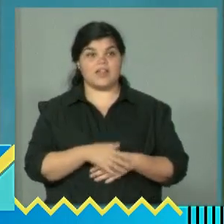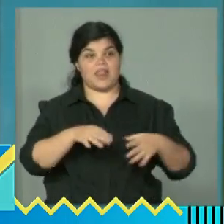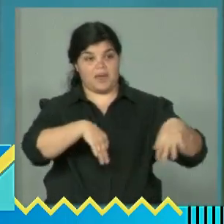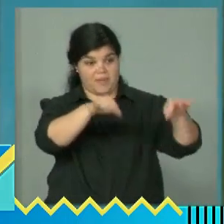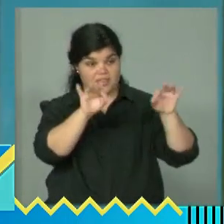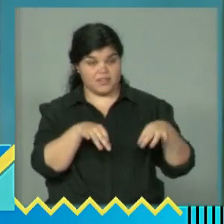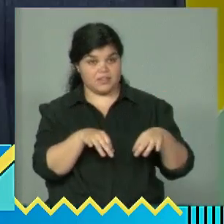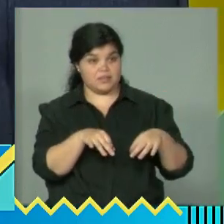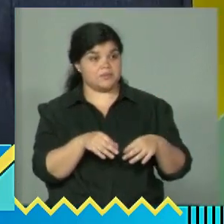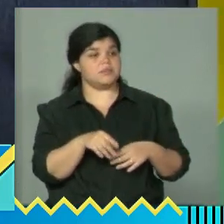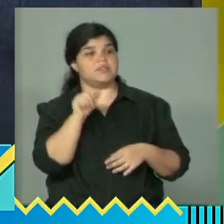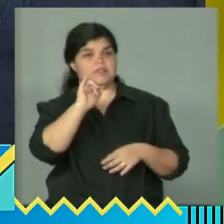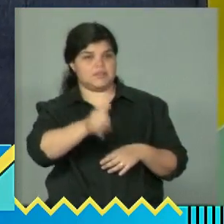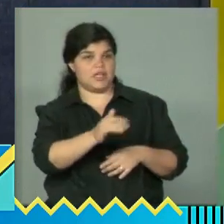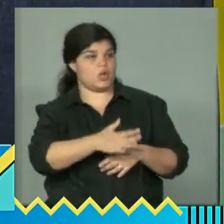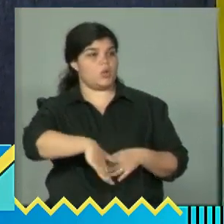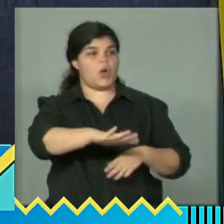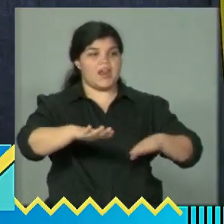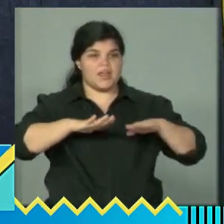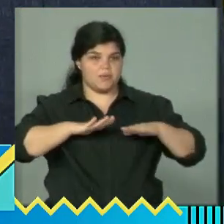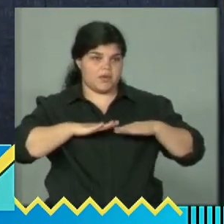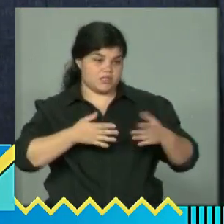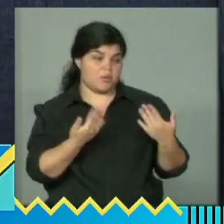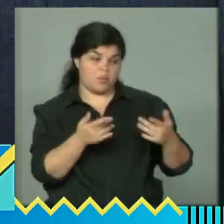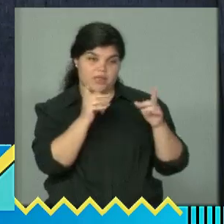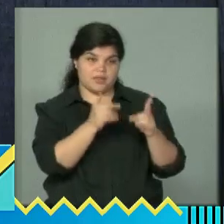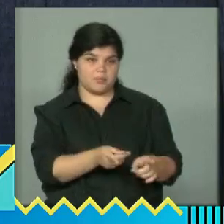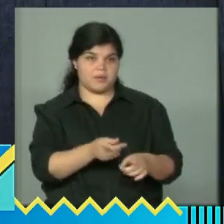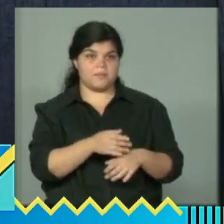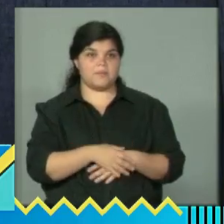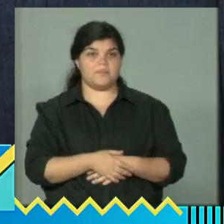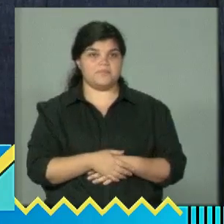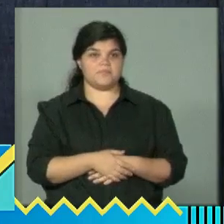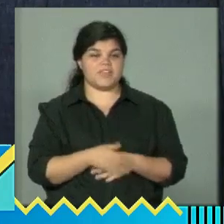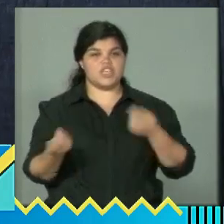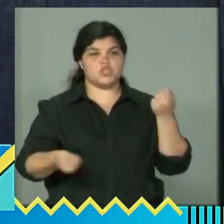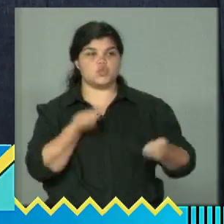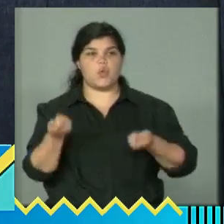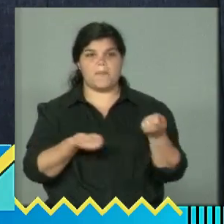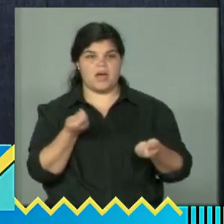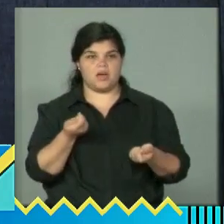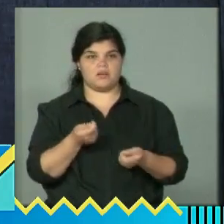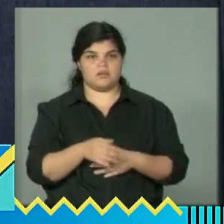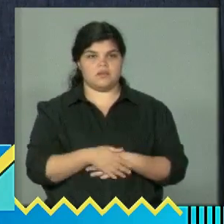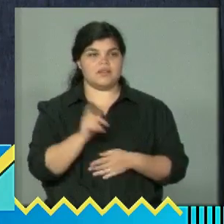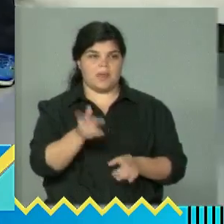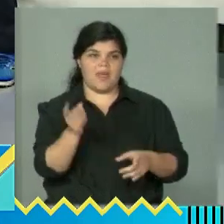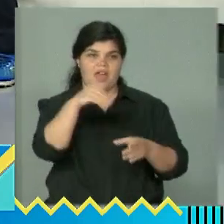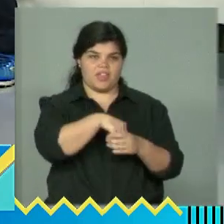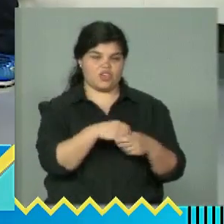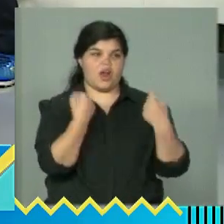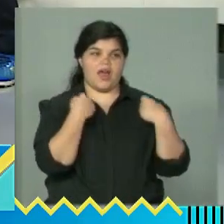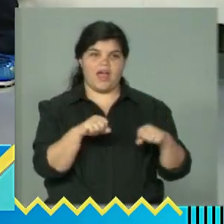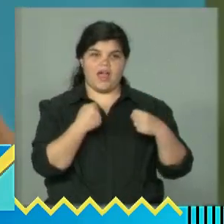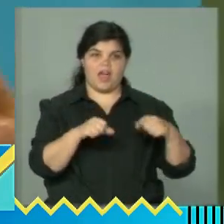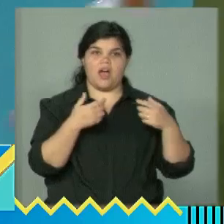Y eso, y como un lugar de hacer ejercicio. Y zumba, ¿no? Que eso también entra en ejercicio. O sea, la máquina no está